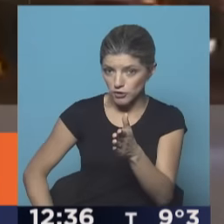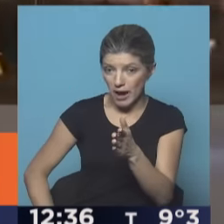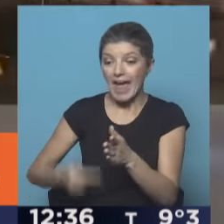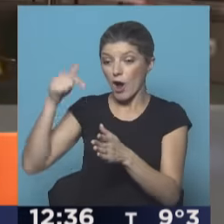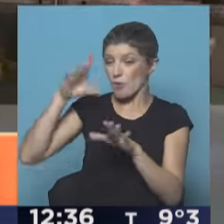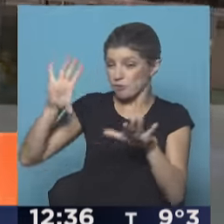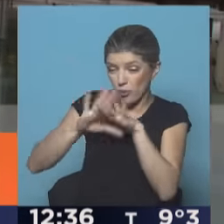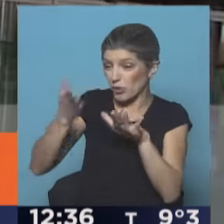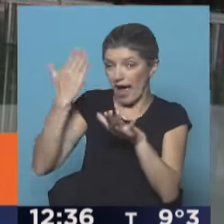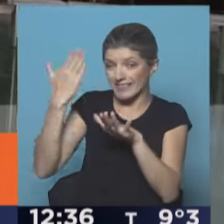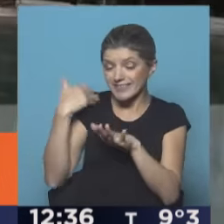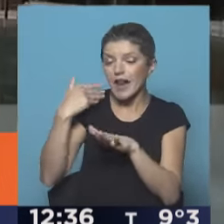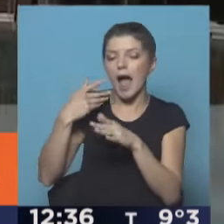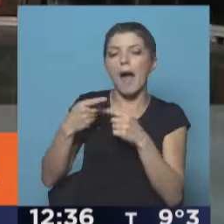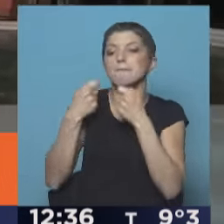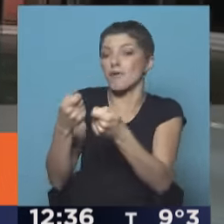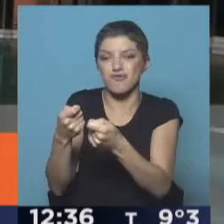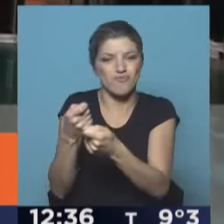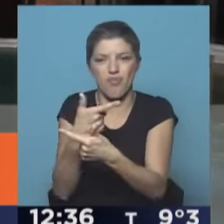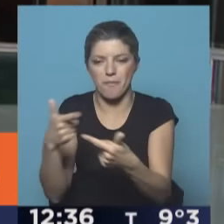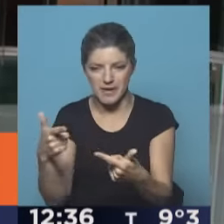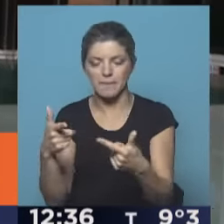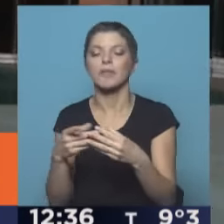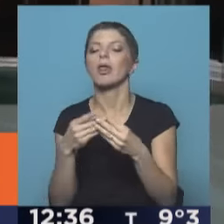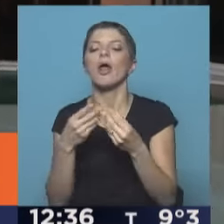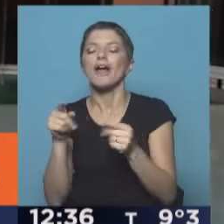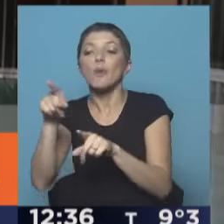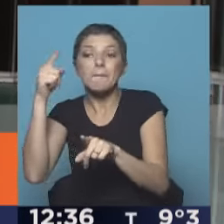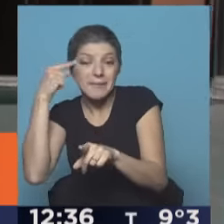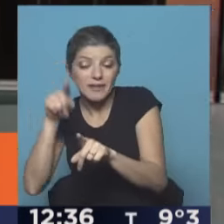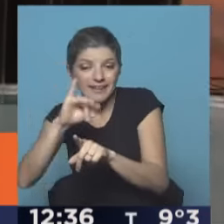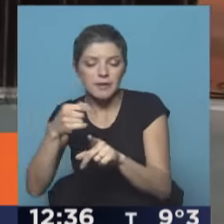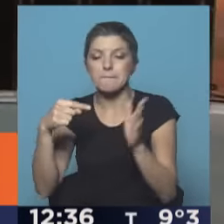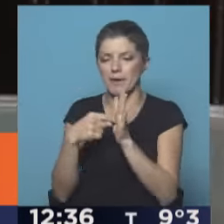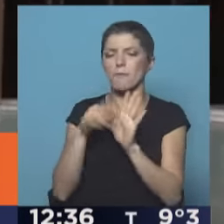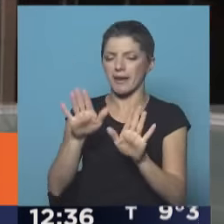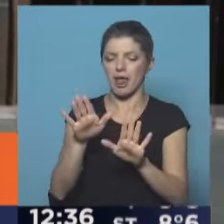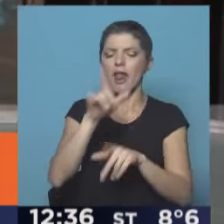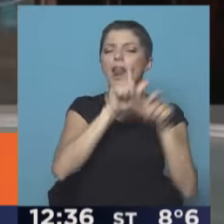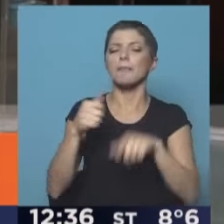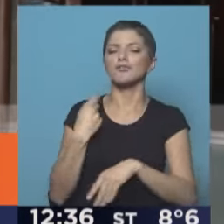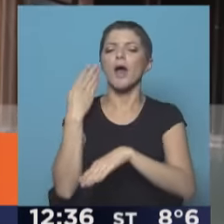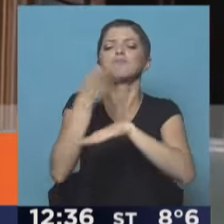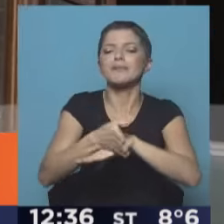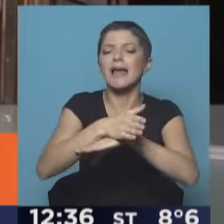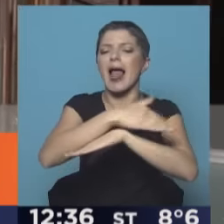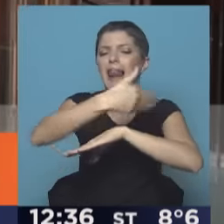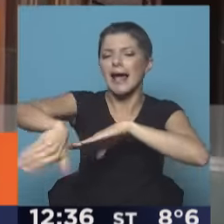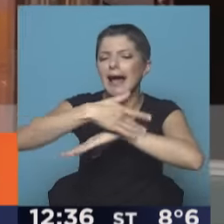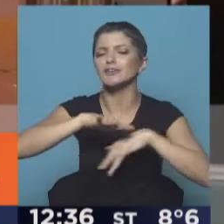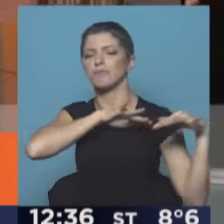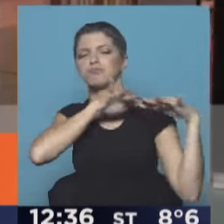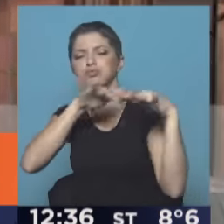por ahí pensaban eh obtener O sea la gente no salió en la calle para respaldar a los golpistas más allá de que hubo algunas